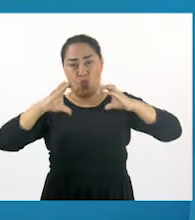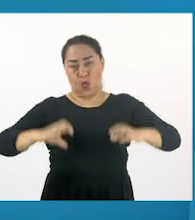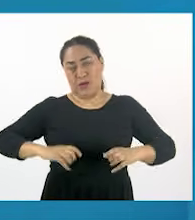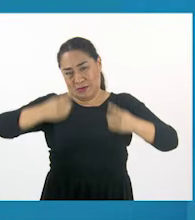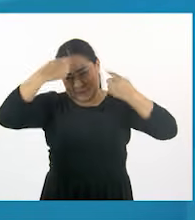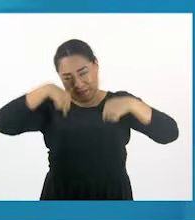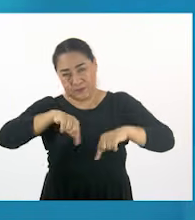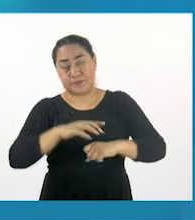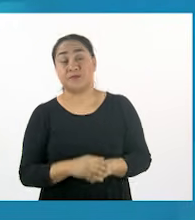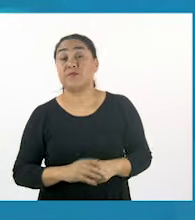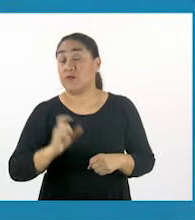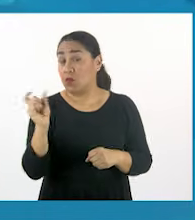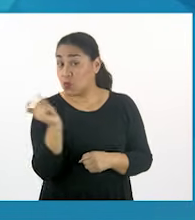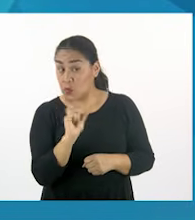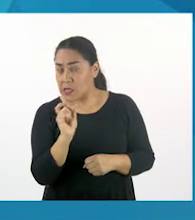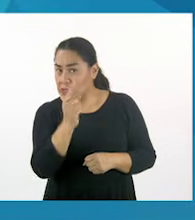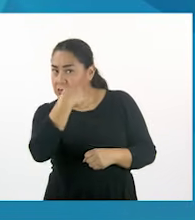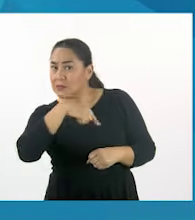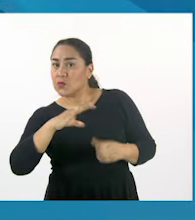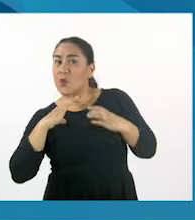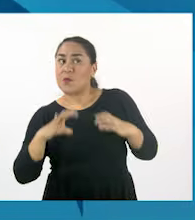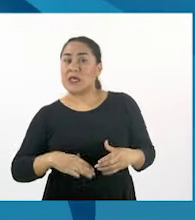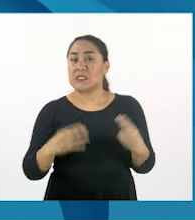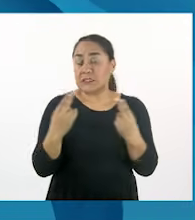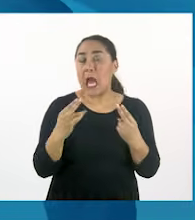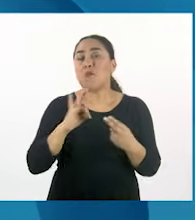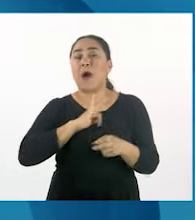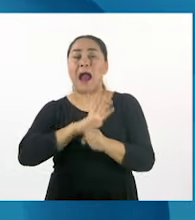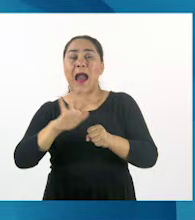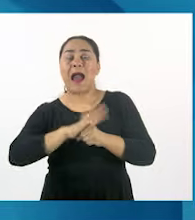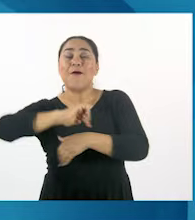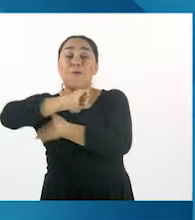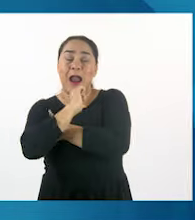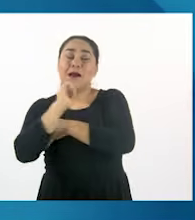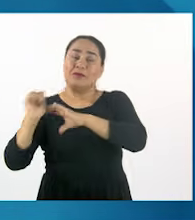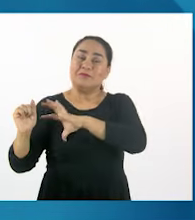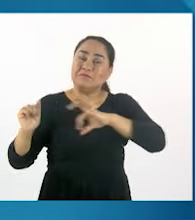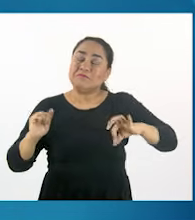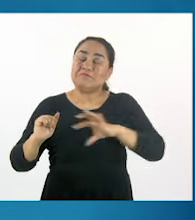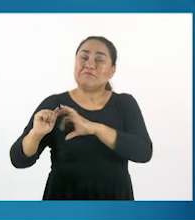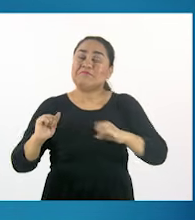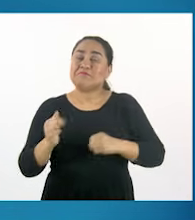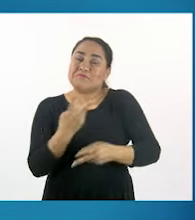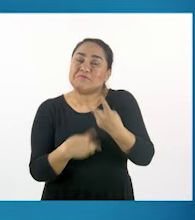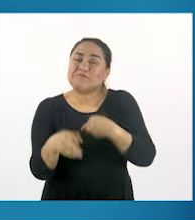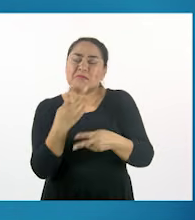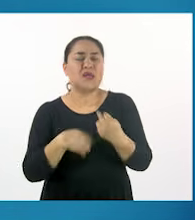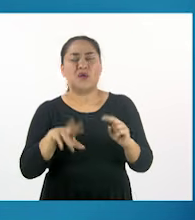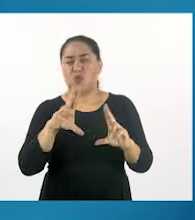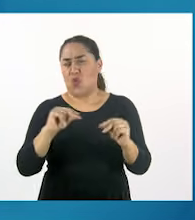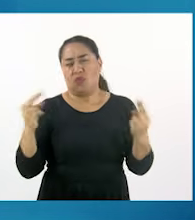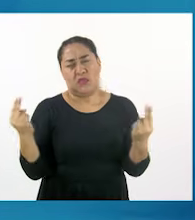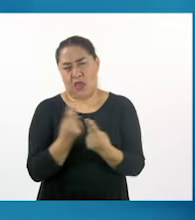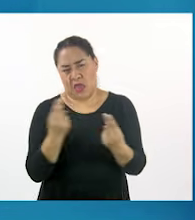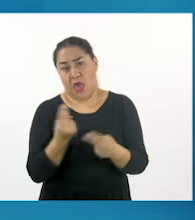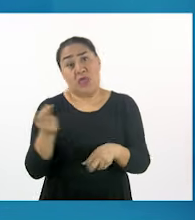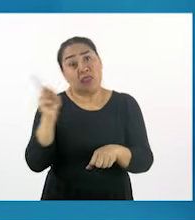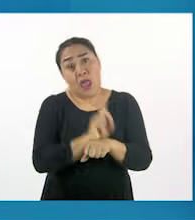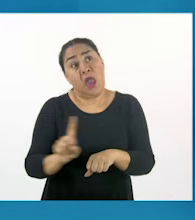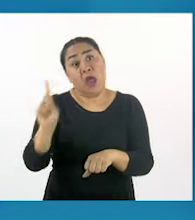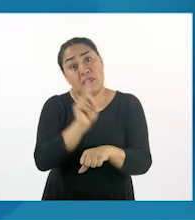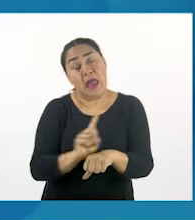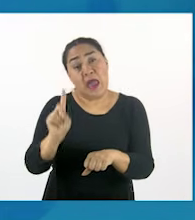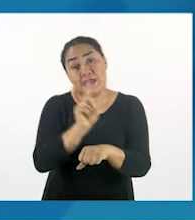Cuando el organismo las necesita, las toma de ahí, por lo que no es necesario consumirlas todos los